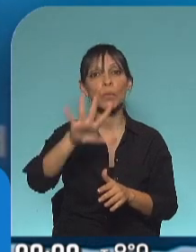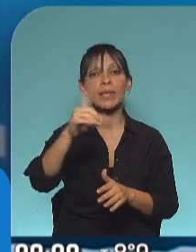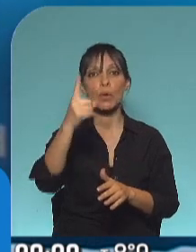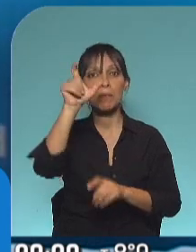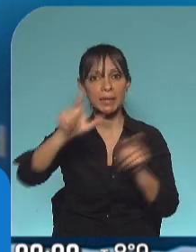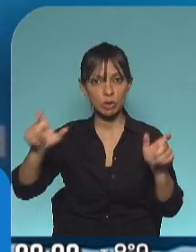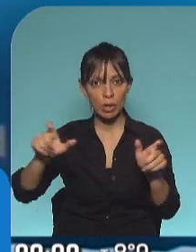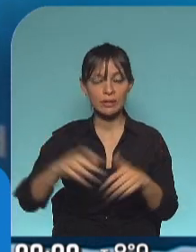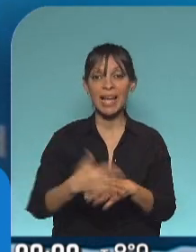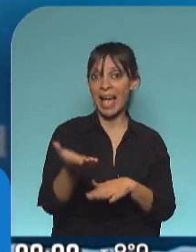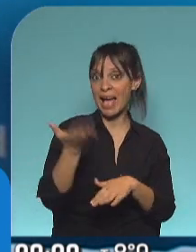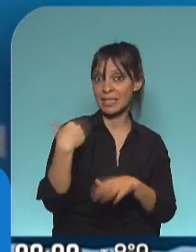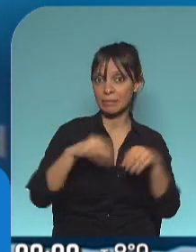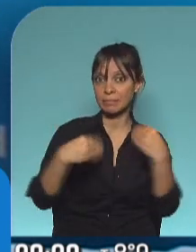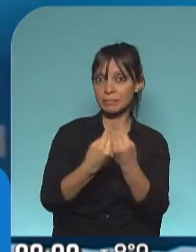1.277.751. Ayer se hicieron